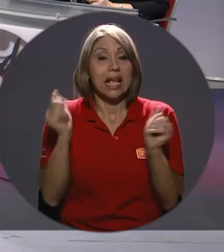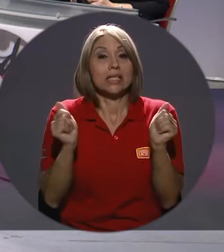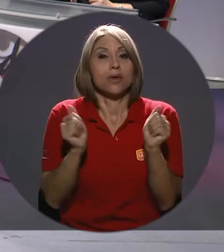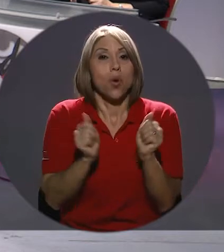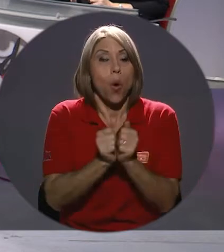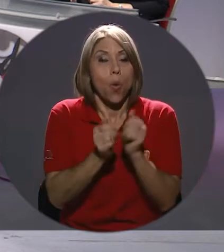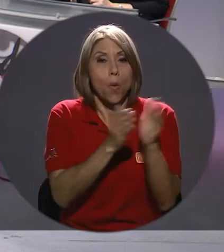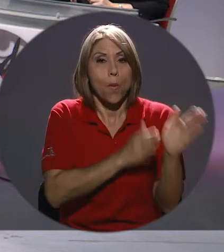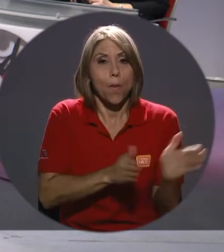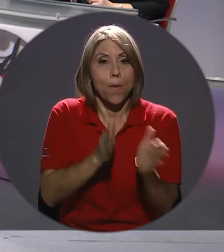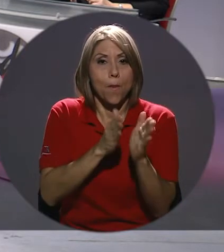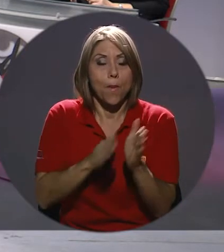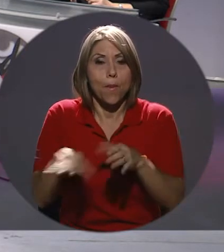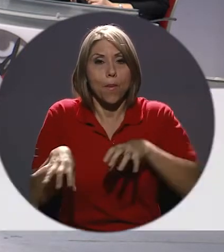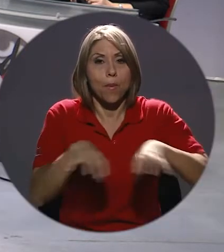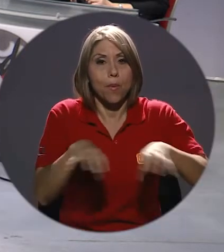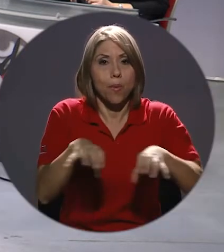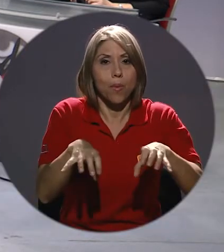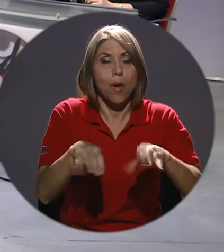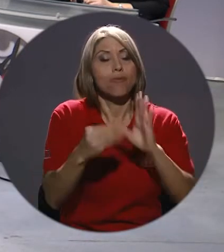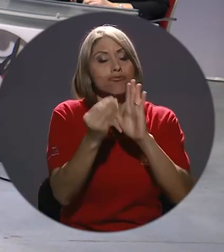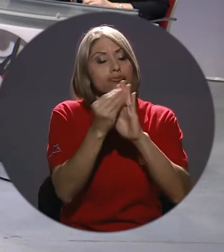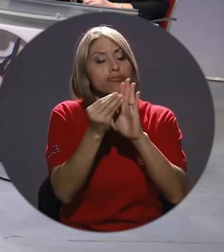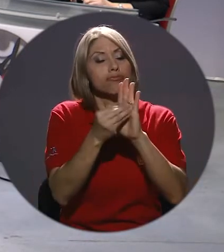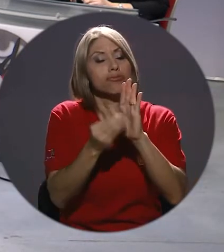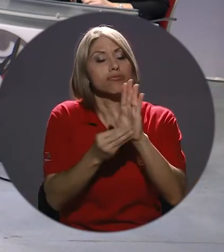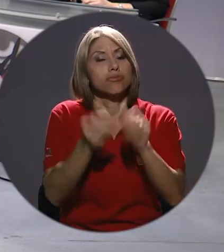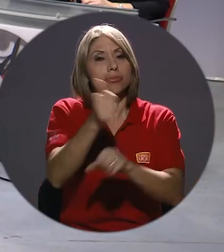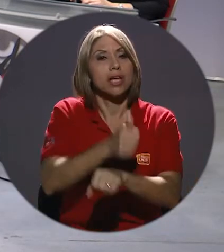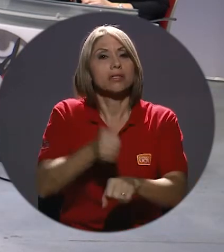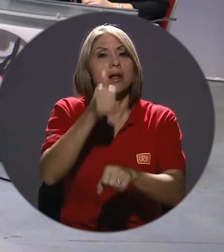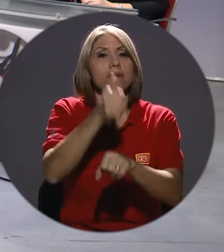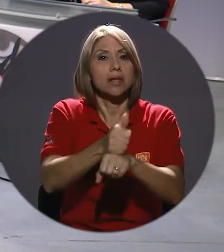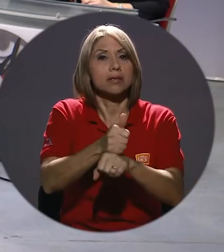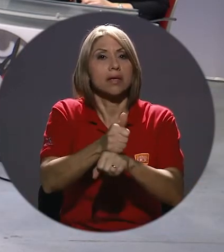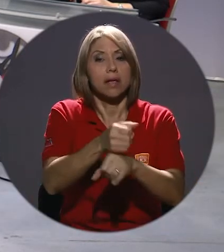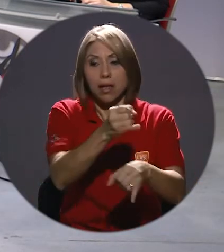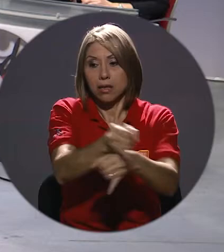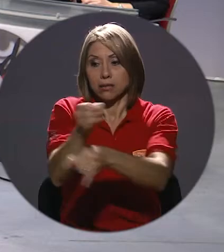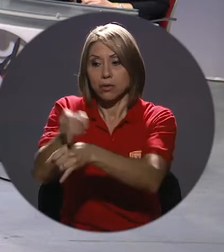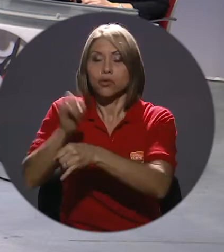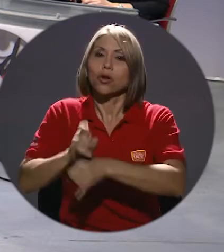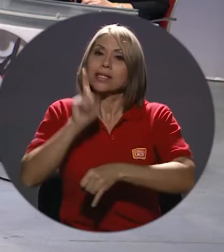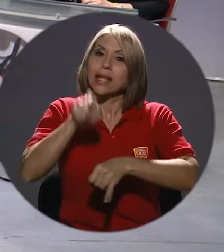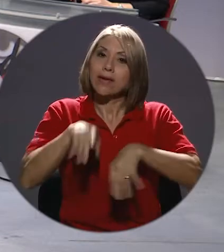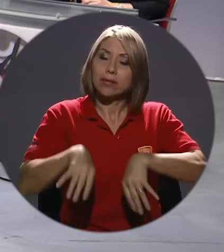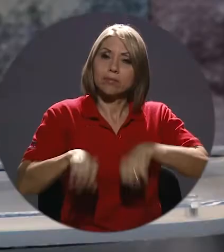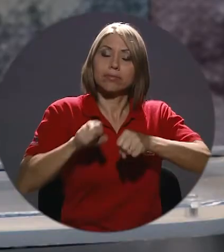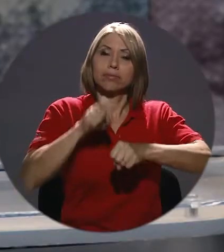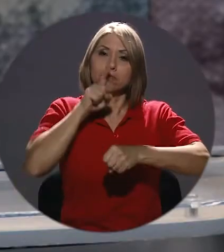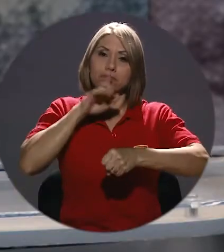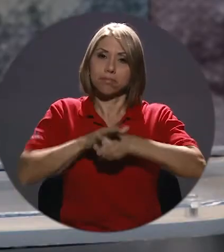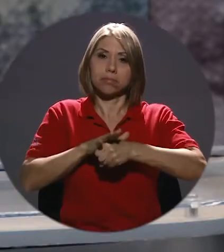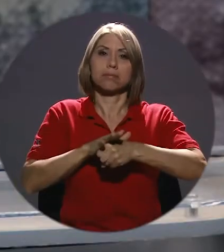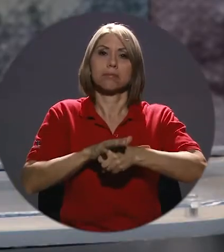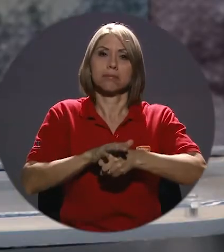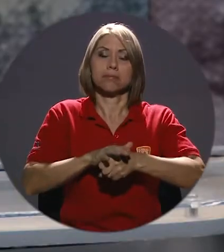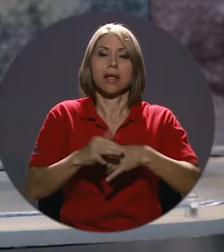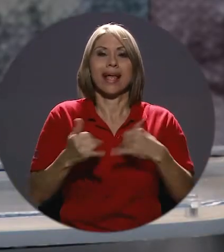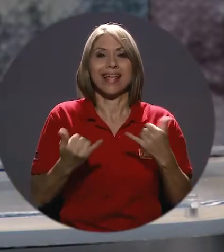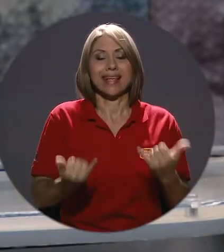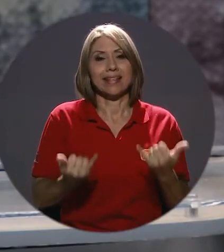de acción establecen compromisos muy importantes interinstitucionales, tanto en